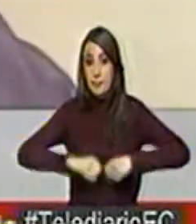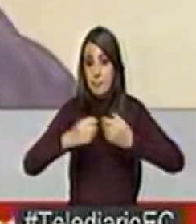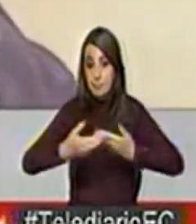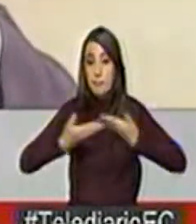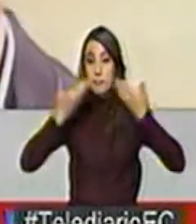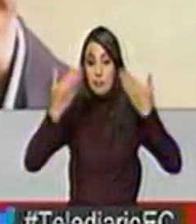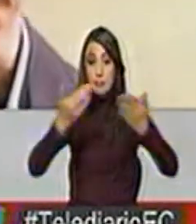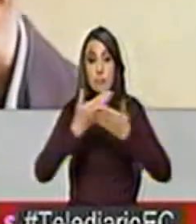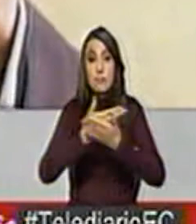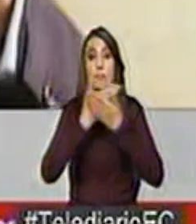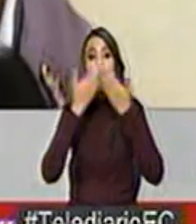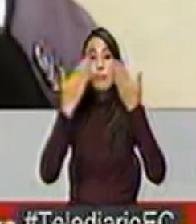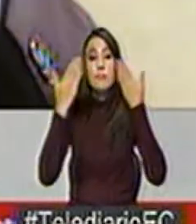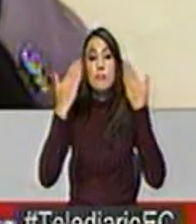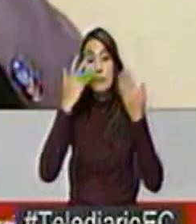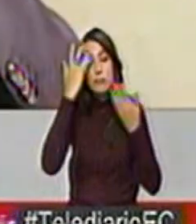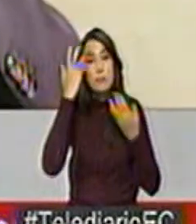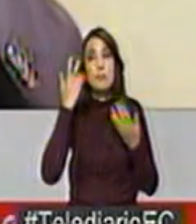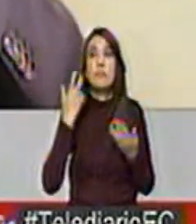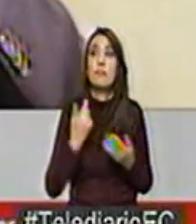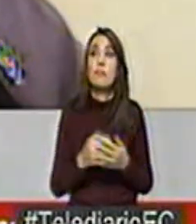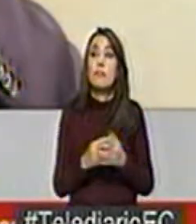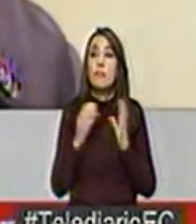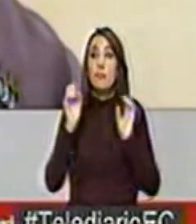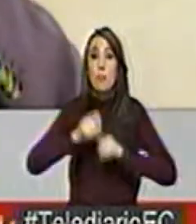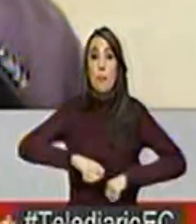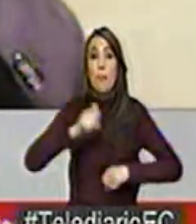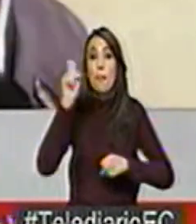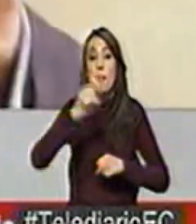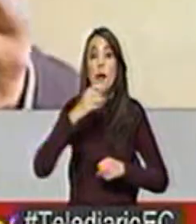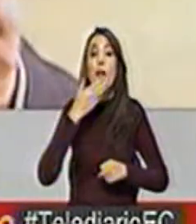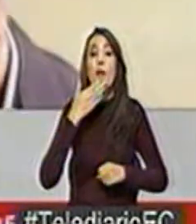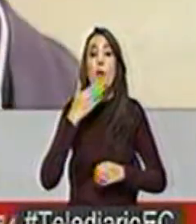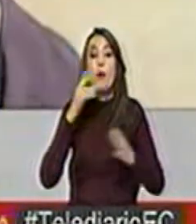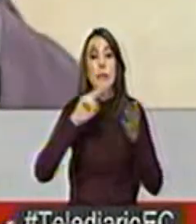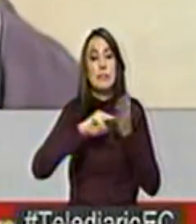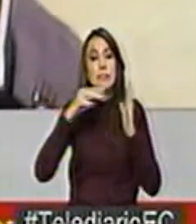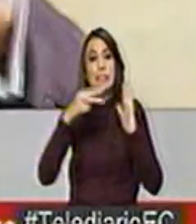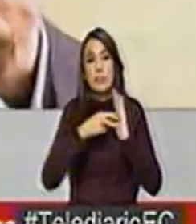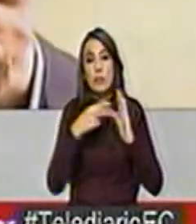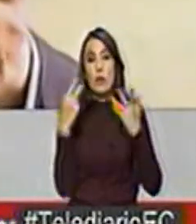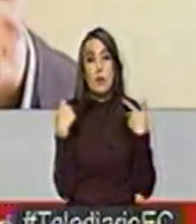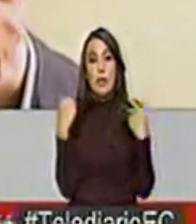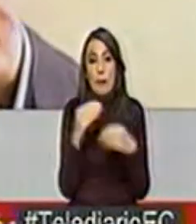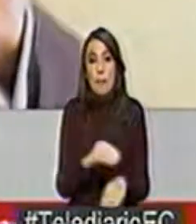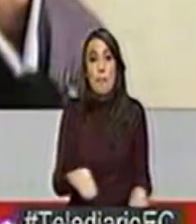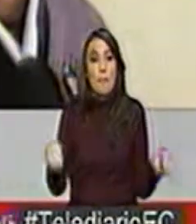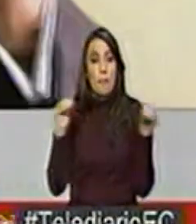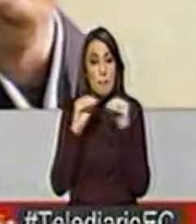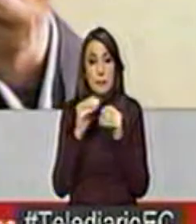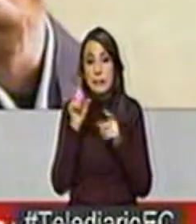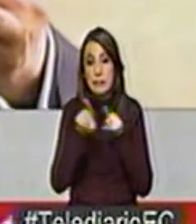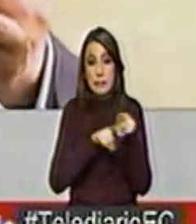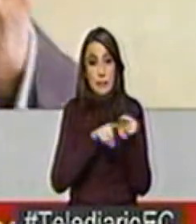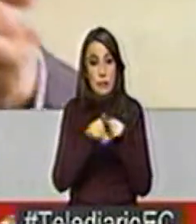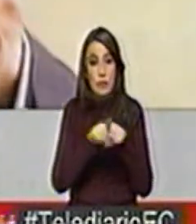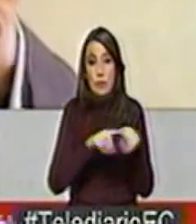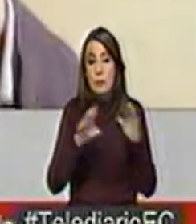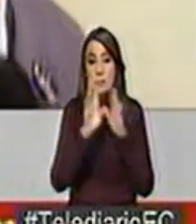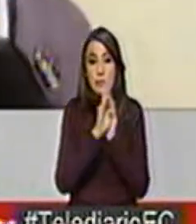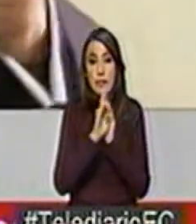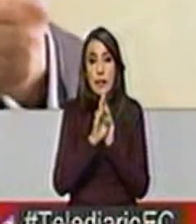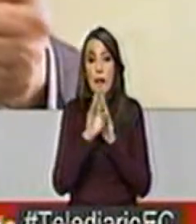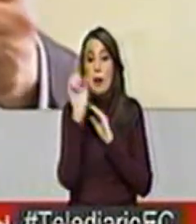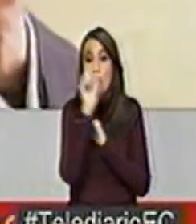que necesitan y que les van a incorporar tecnología y van a ser más competitivos a más bajo precio entonces